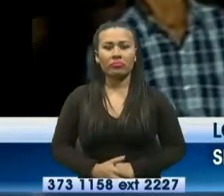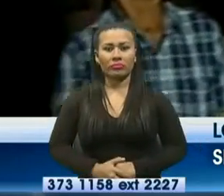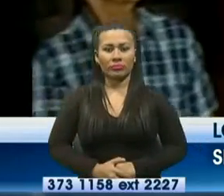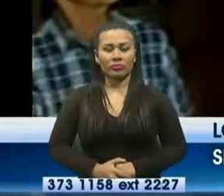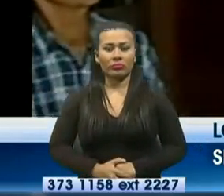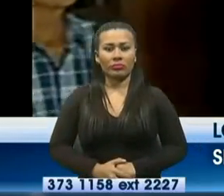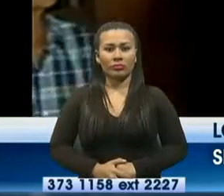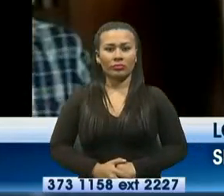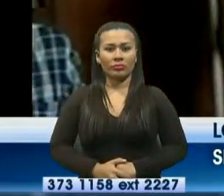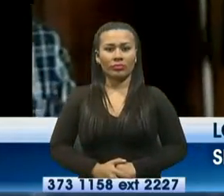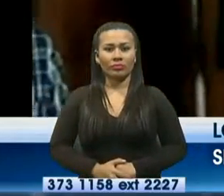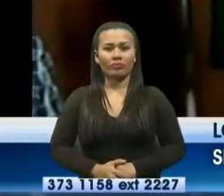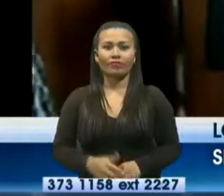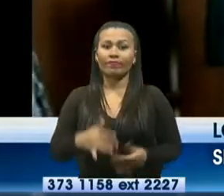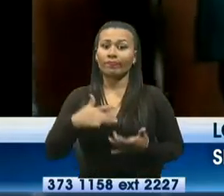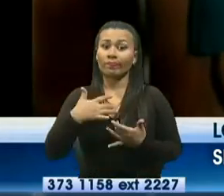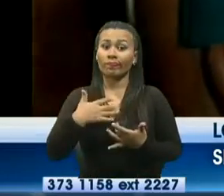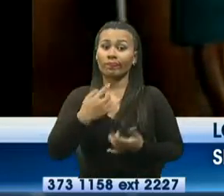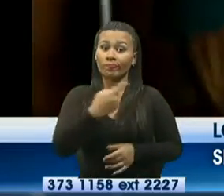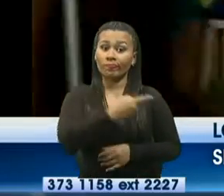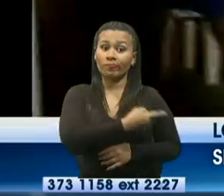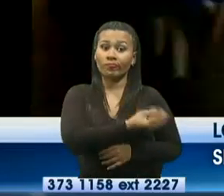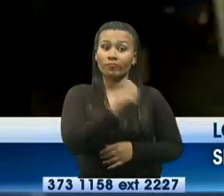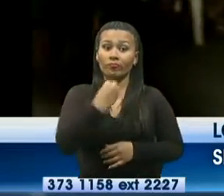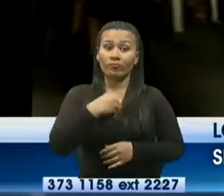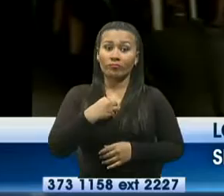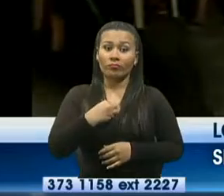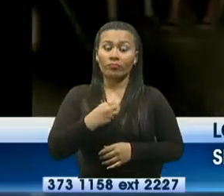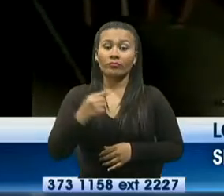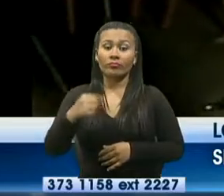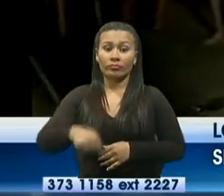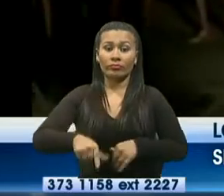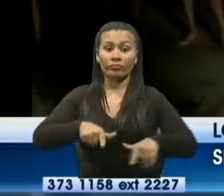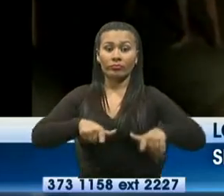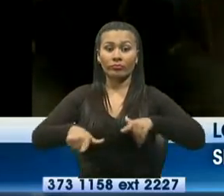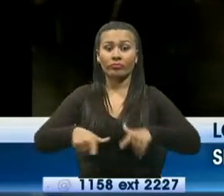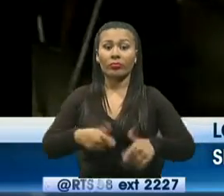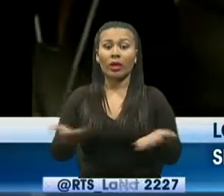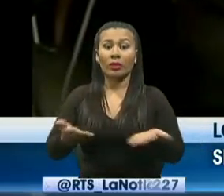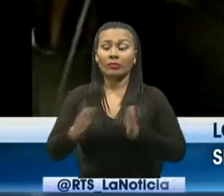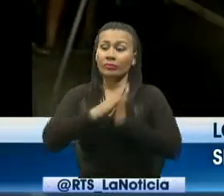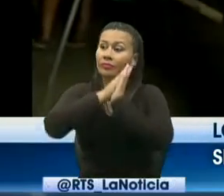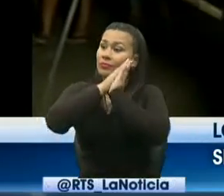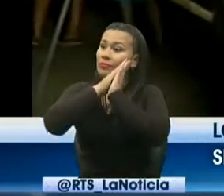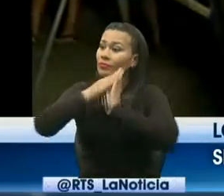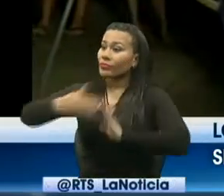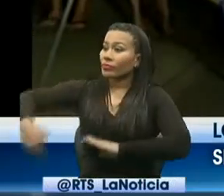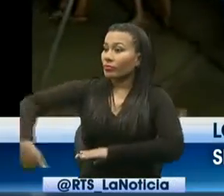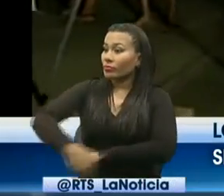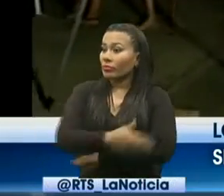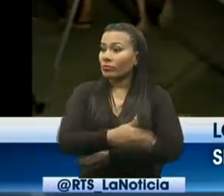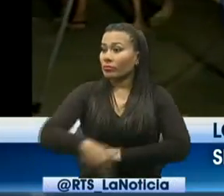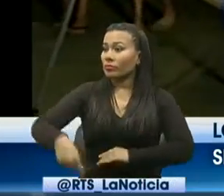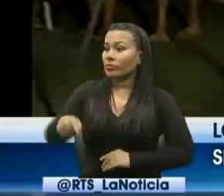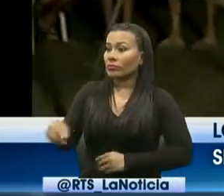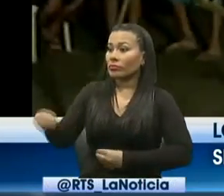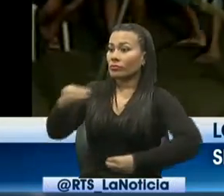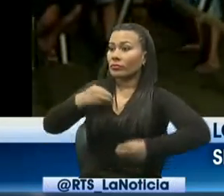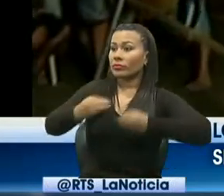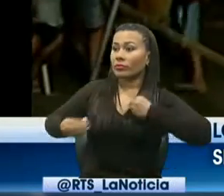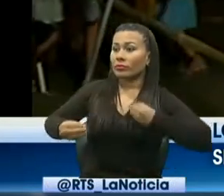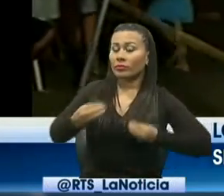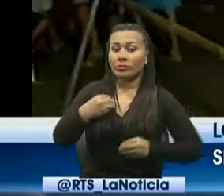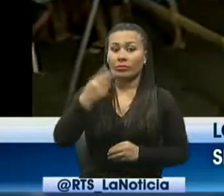Ese es el sentir de quienes se encuentran por acá en estas situaciones, durmiendo en la calle como ellos lo han manifestado. Veamos